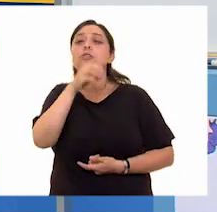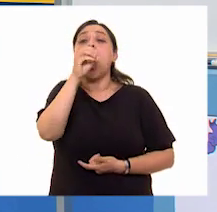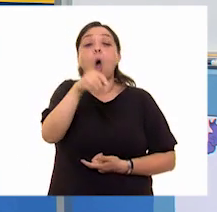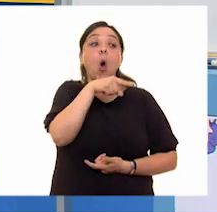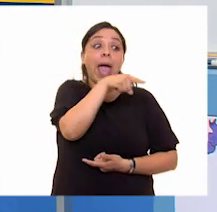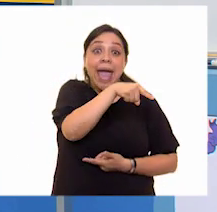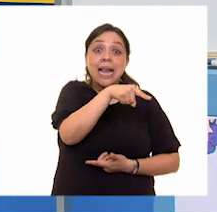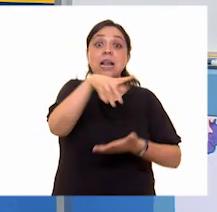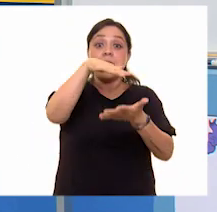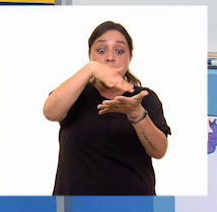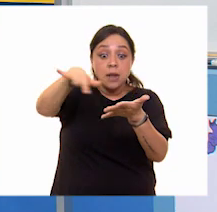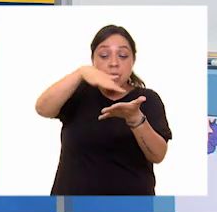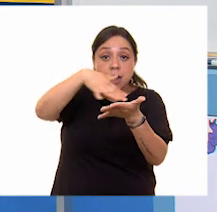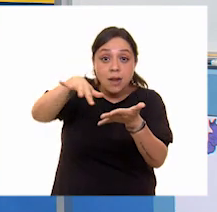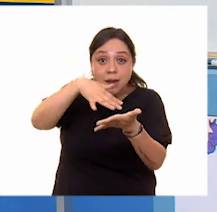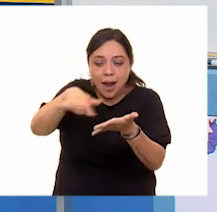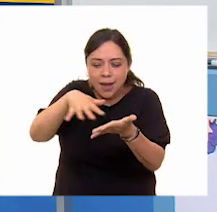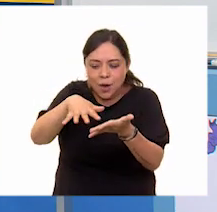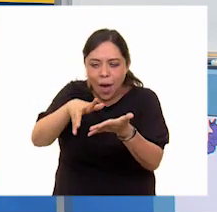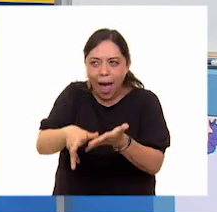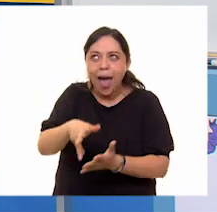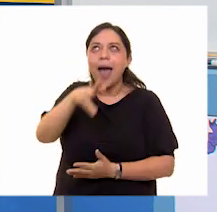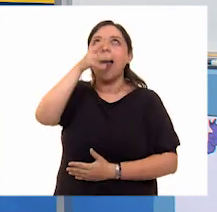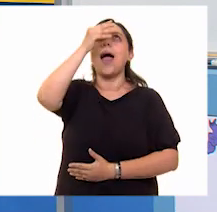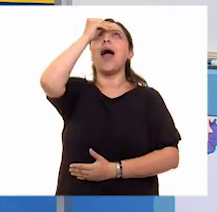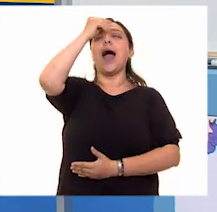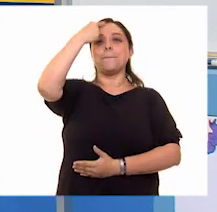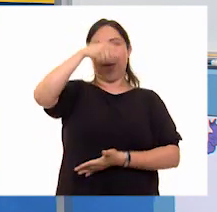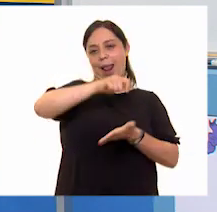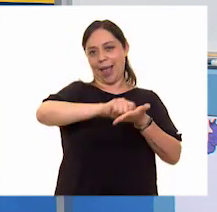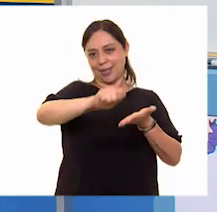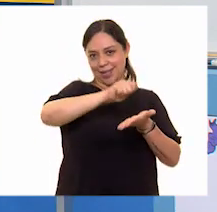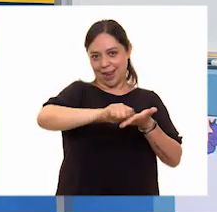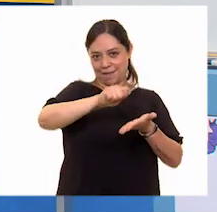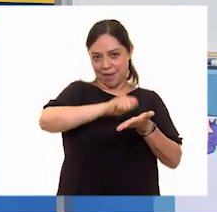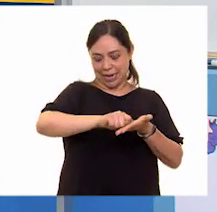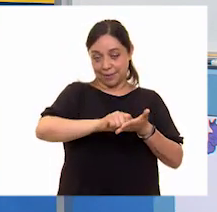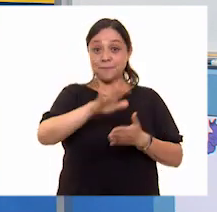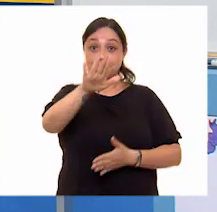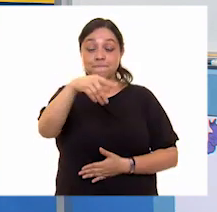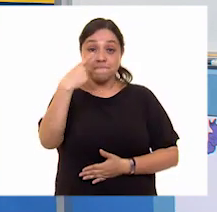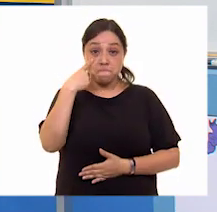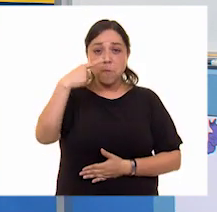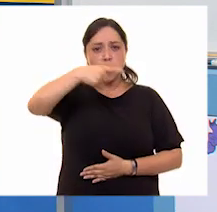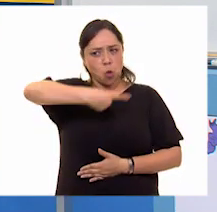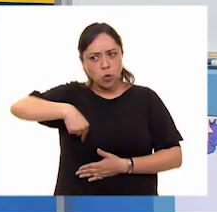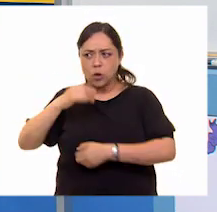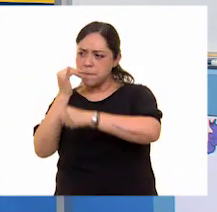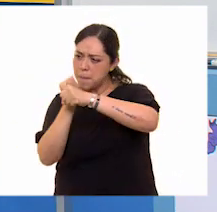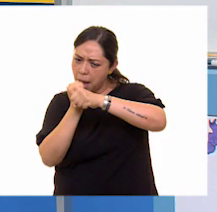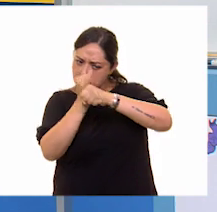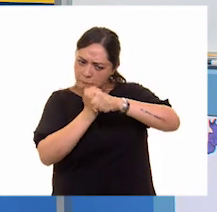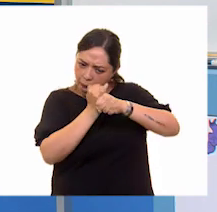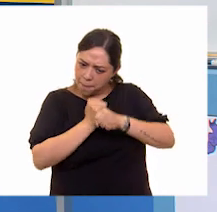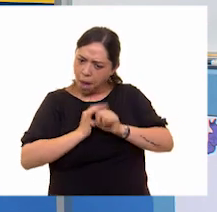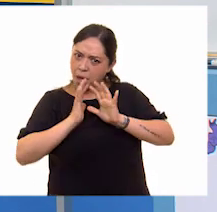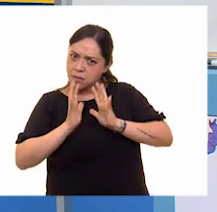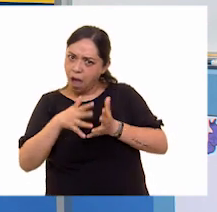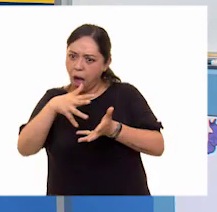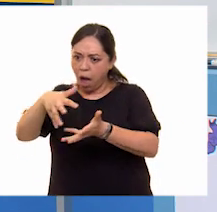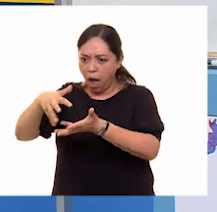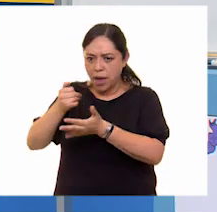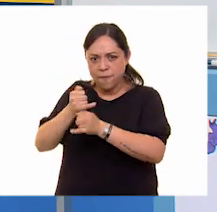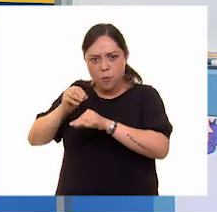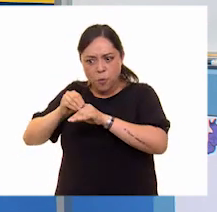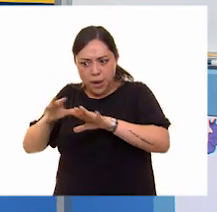en sus obras. Como pueden ver, ya tenemos bastante información para elaborar un pequeño texto. Una breve